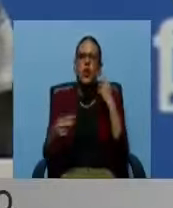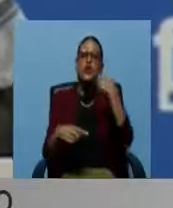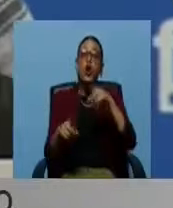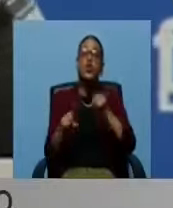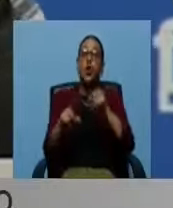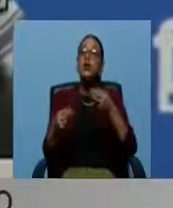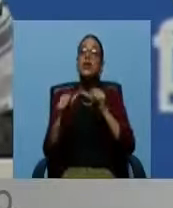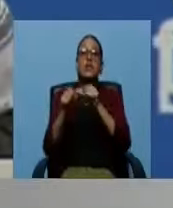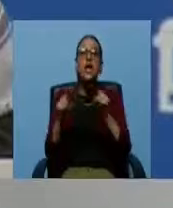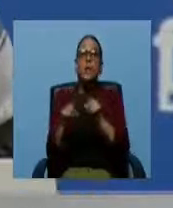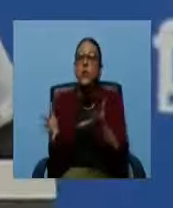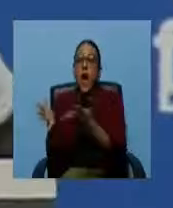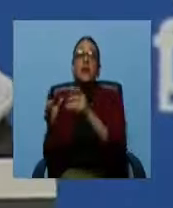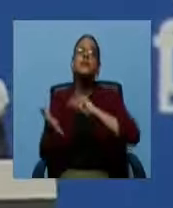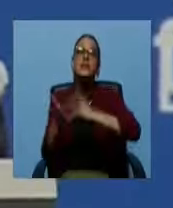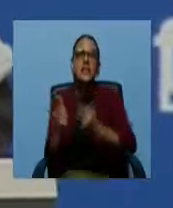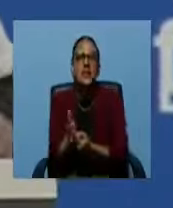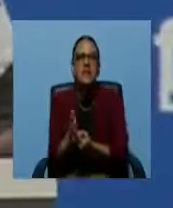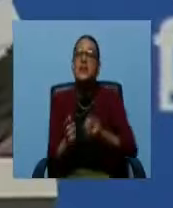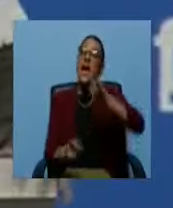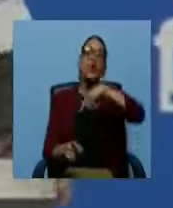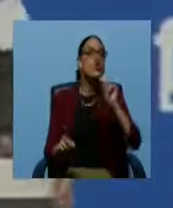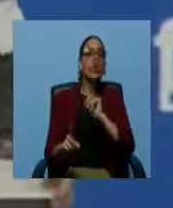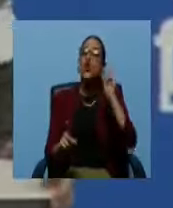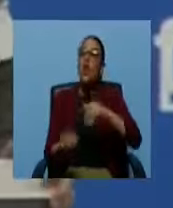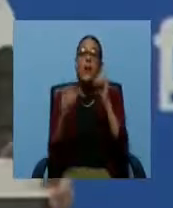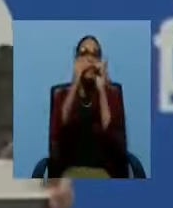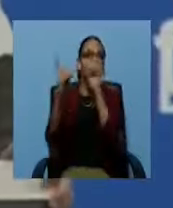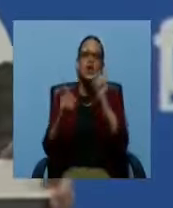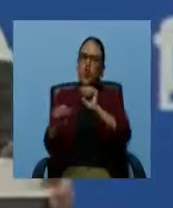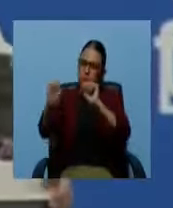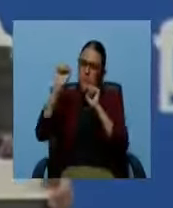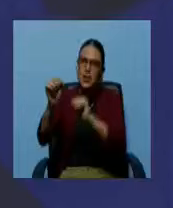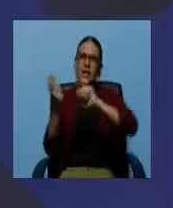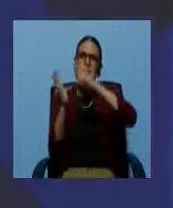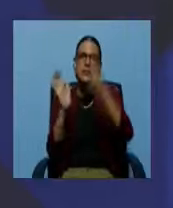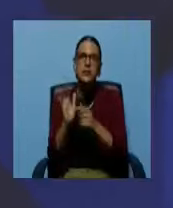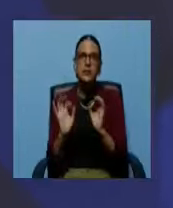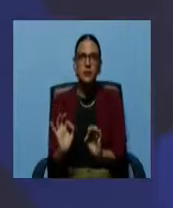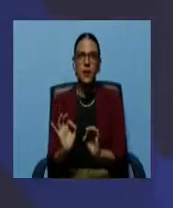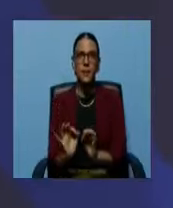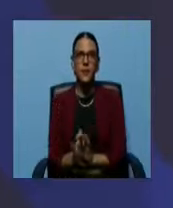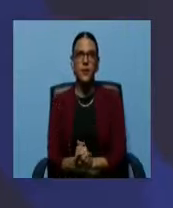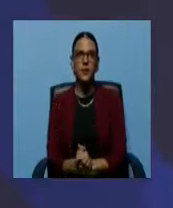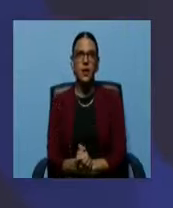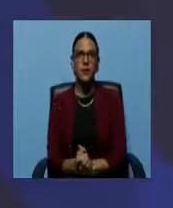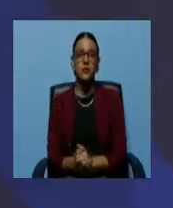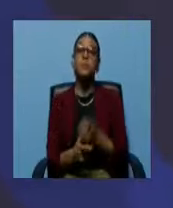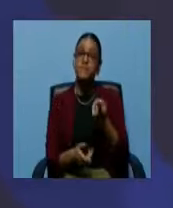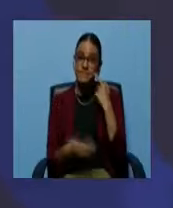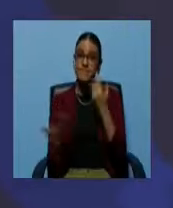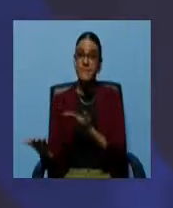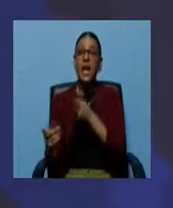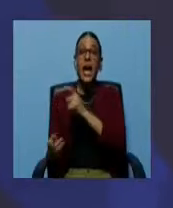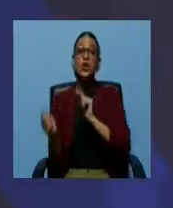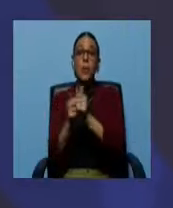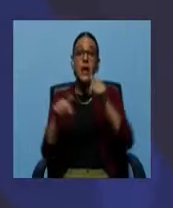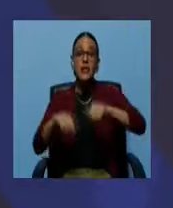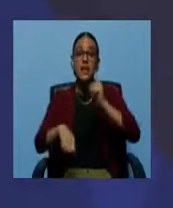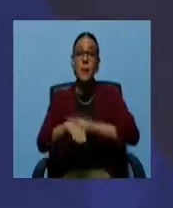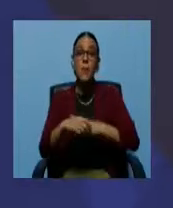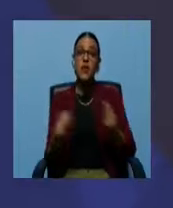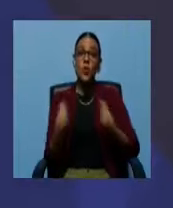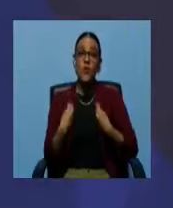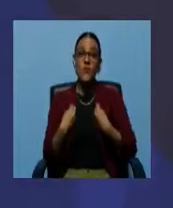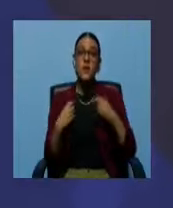el fascismo, al fascismo ni un tantico así, al fascismo se le... Esto ocurre en vivo a esta hora